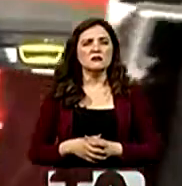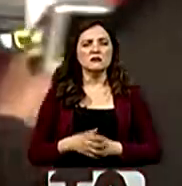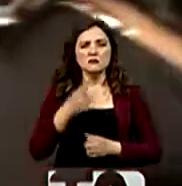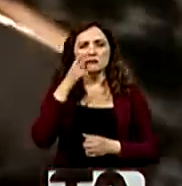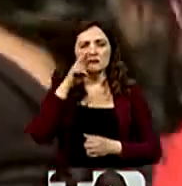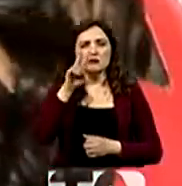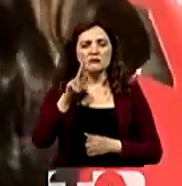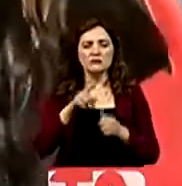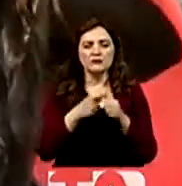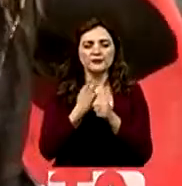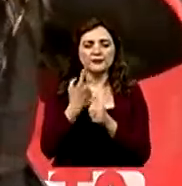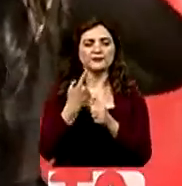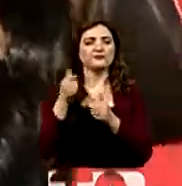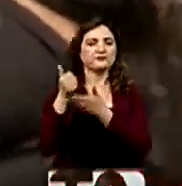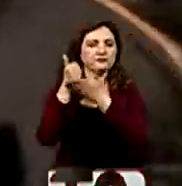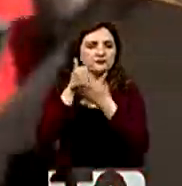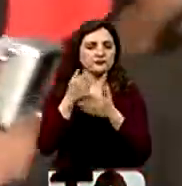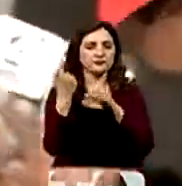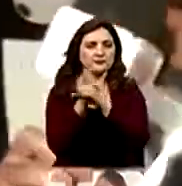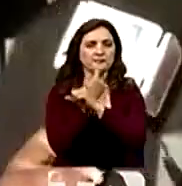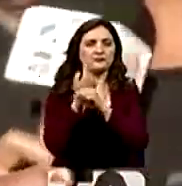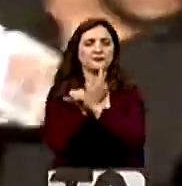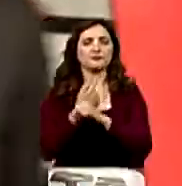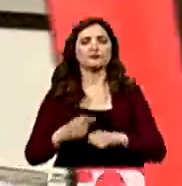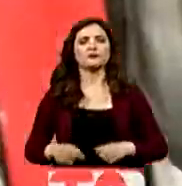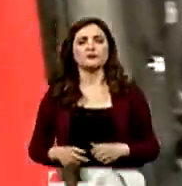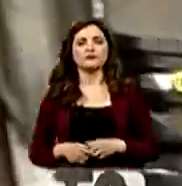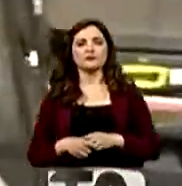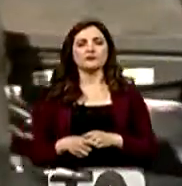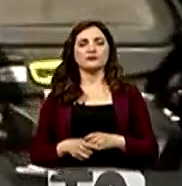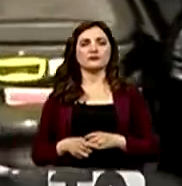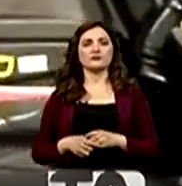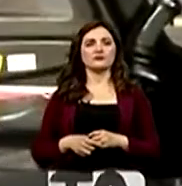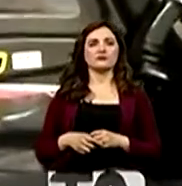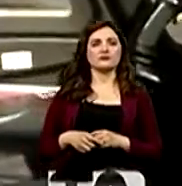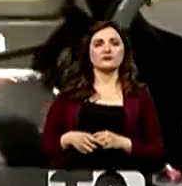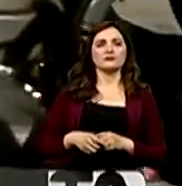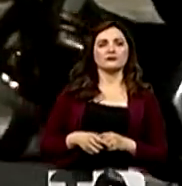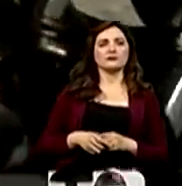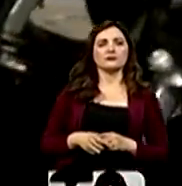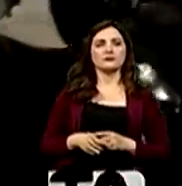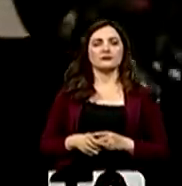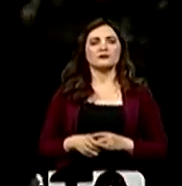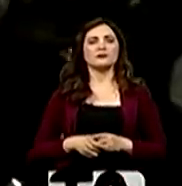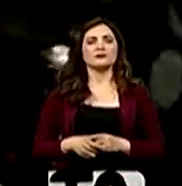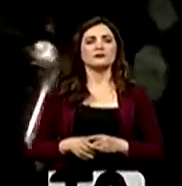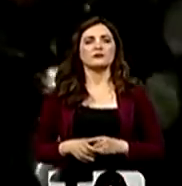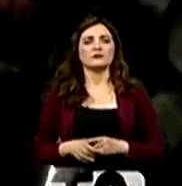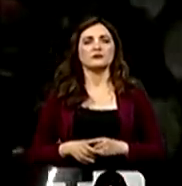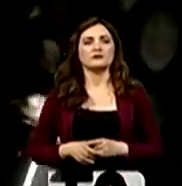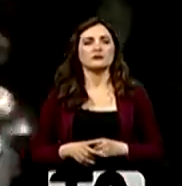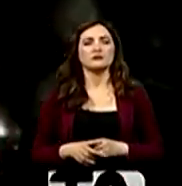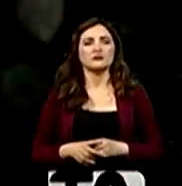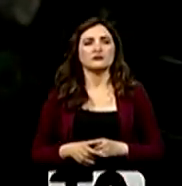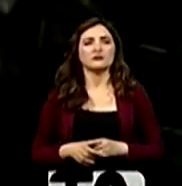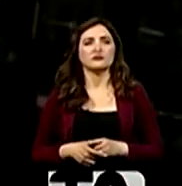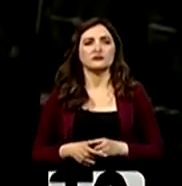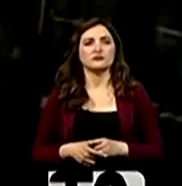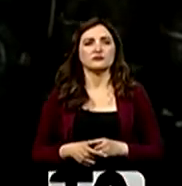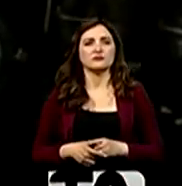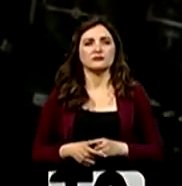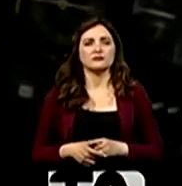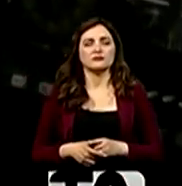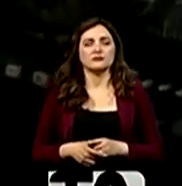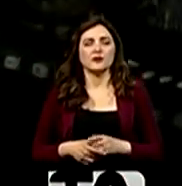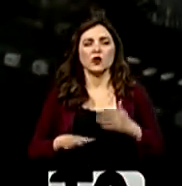herramientas principales, amigos. Aquí les mostramos con las que cuenta el Cuerpo de Bomberos de la capital. Ahí vemos también uno de los implementos necesarios que